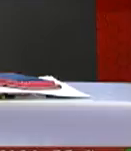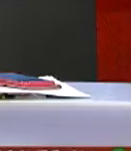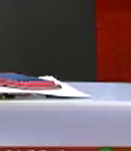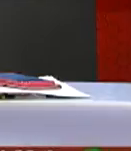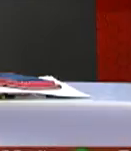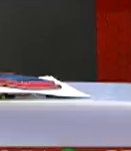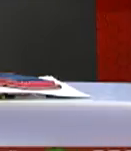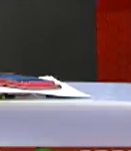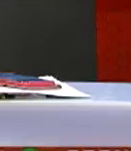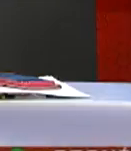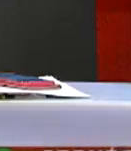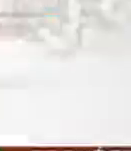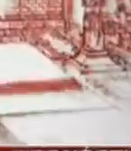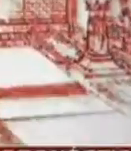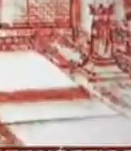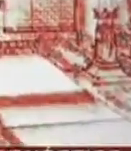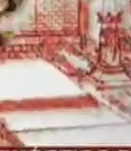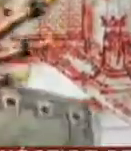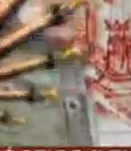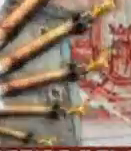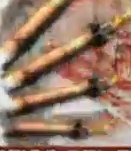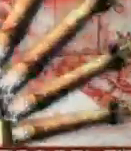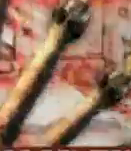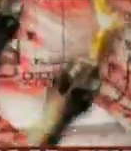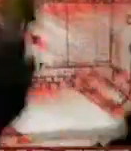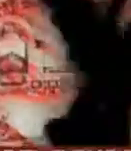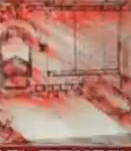México es tu museo.